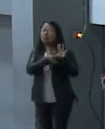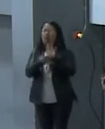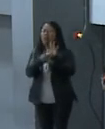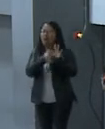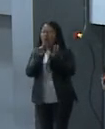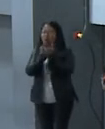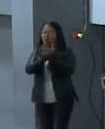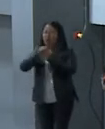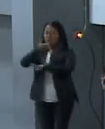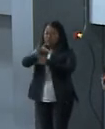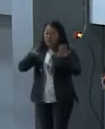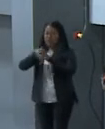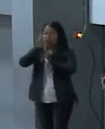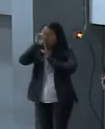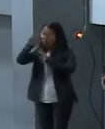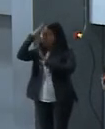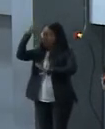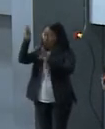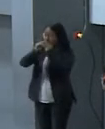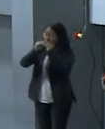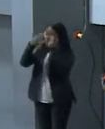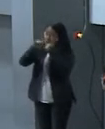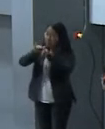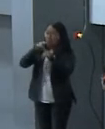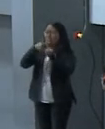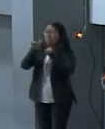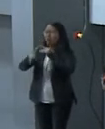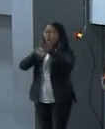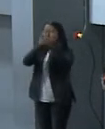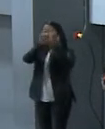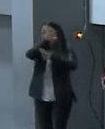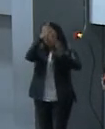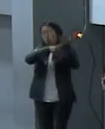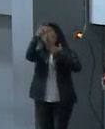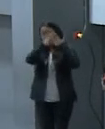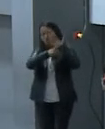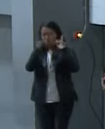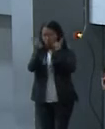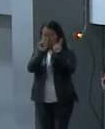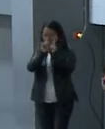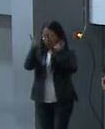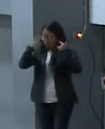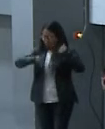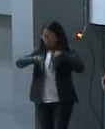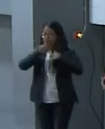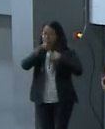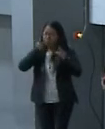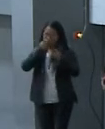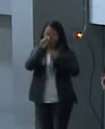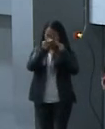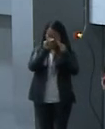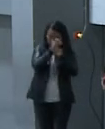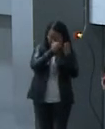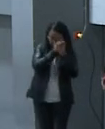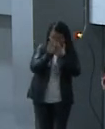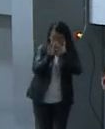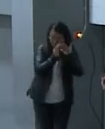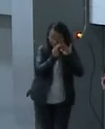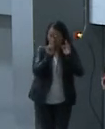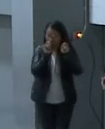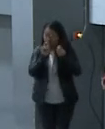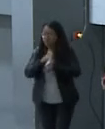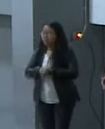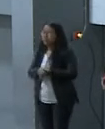quienes exigimos que se respete el acuerdo estamos en contra de otros proyectos, y eso no es cierto. Entonces, por eso lo quiero resaltar. En